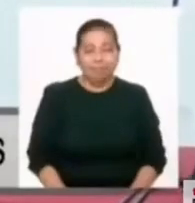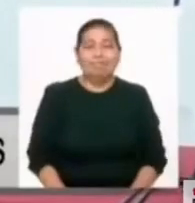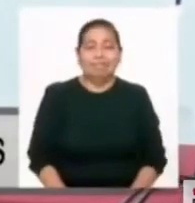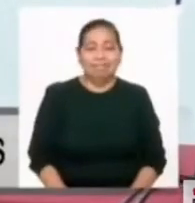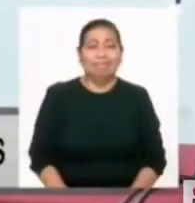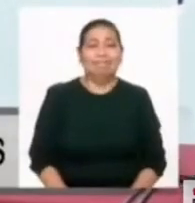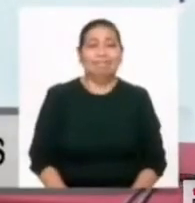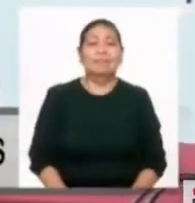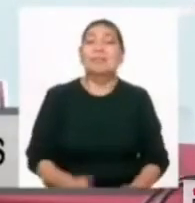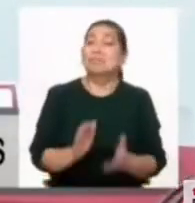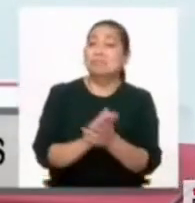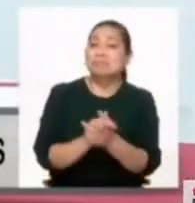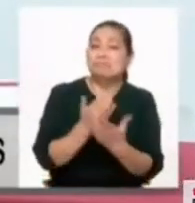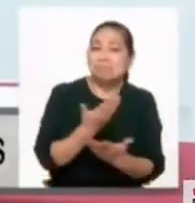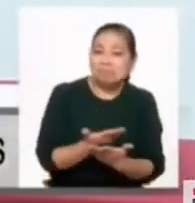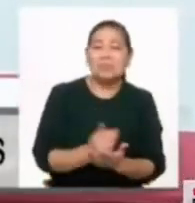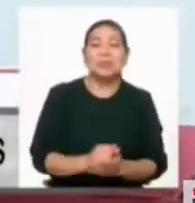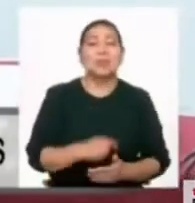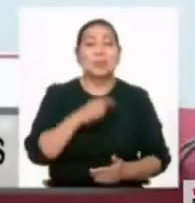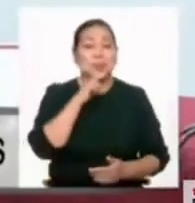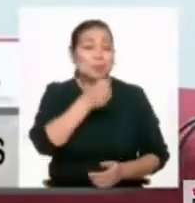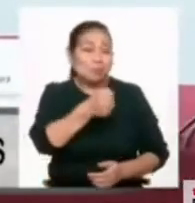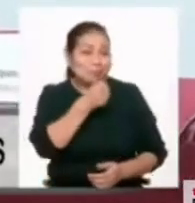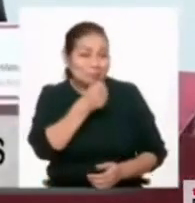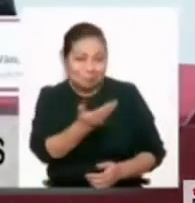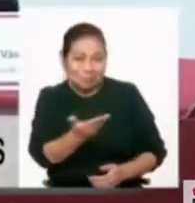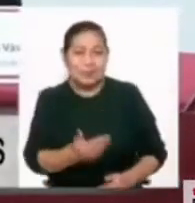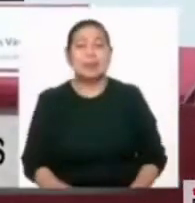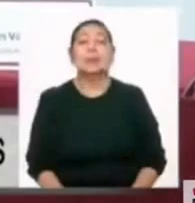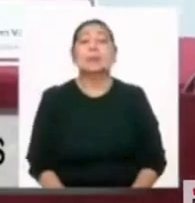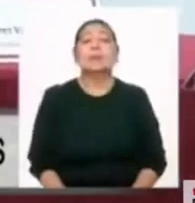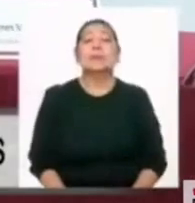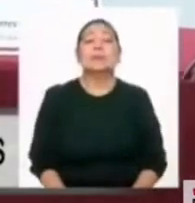Gracias, Premier. Felicitar a las señoritas periodistas.